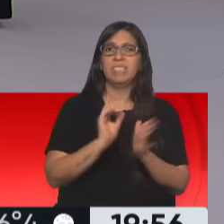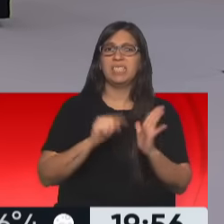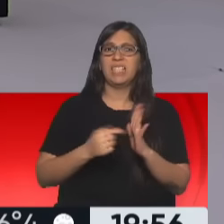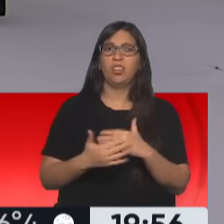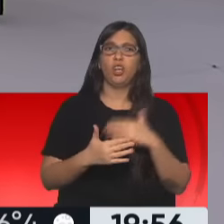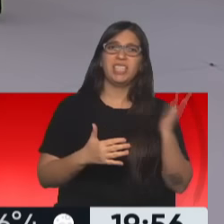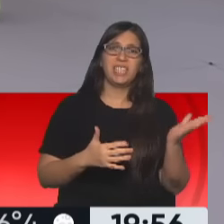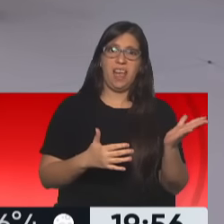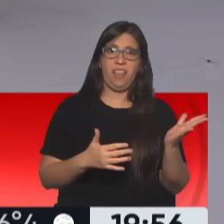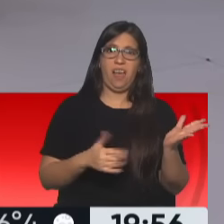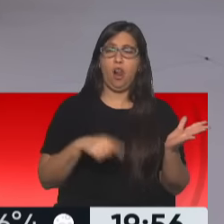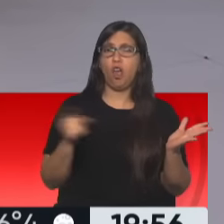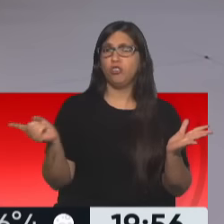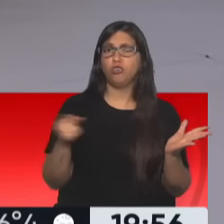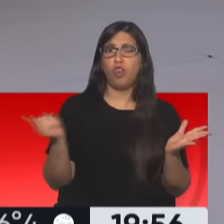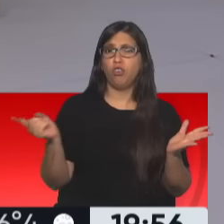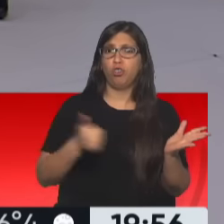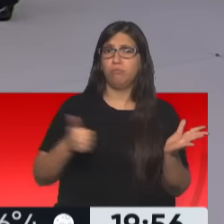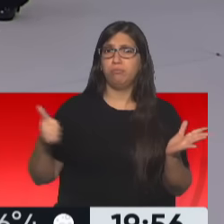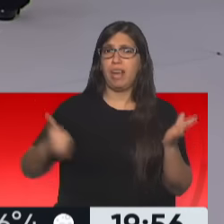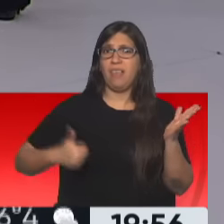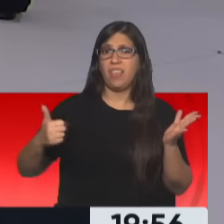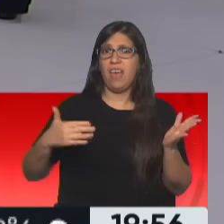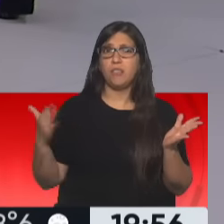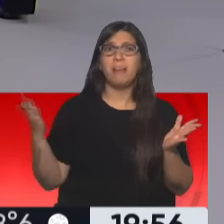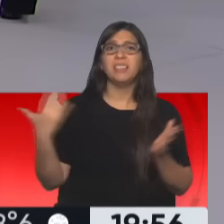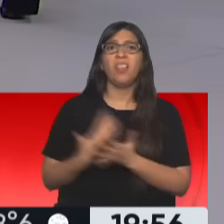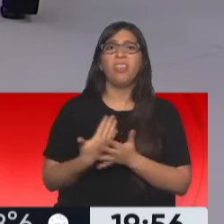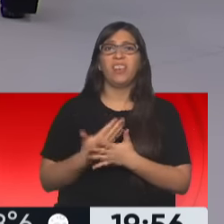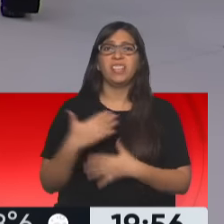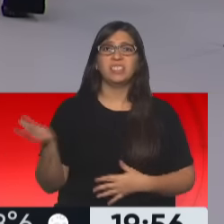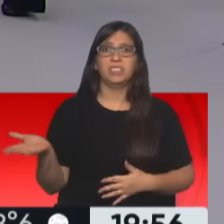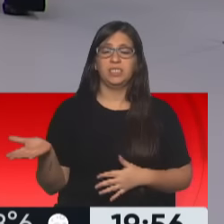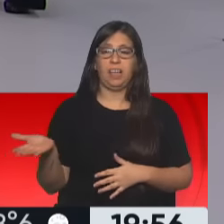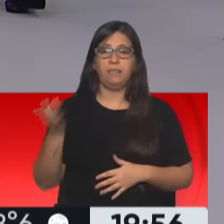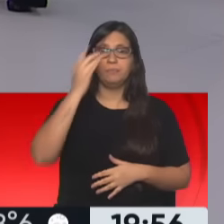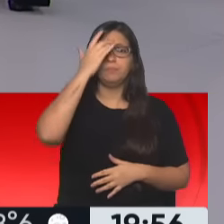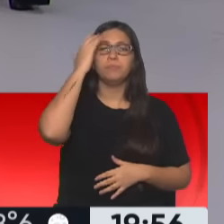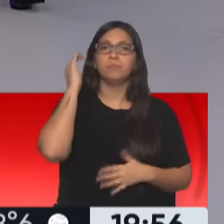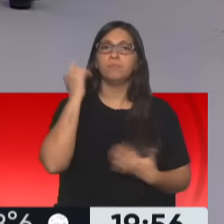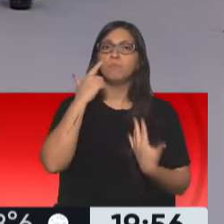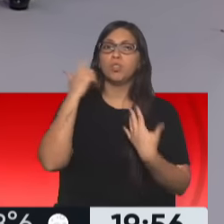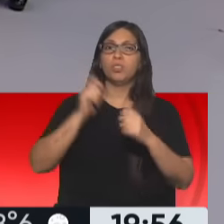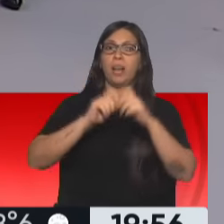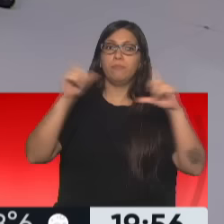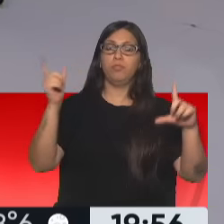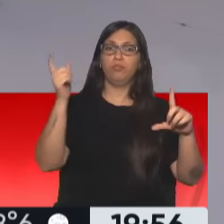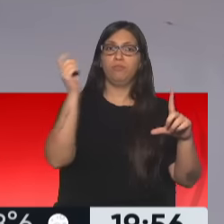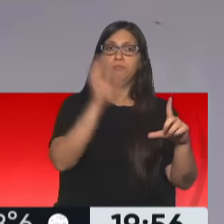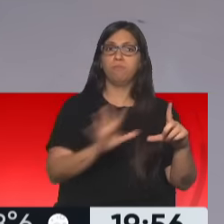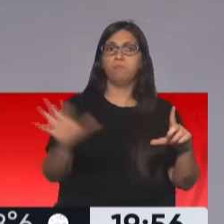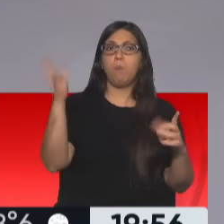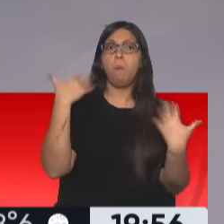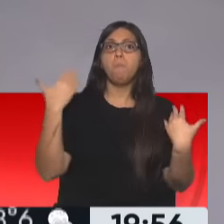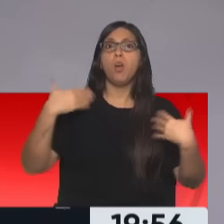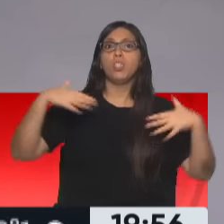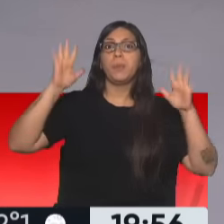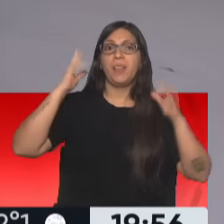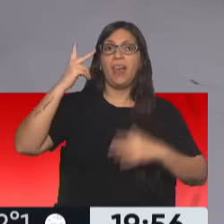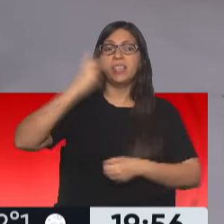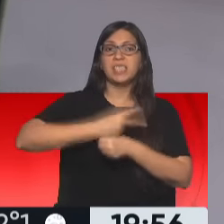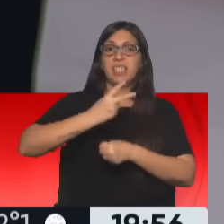o a la izquierda y el resto de los candidatos están más a la derecha. De hecho, acá estamos compartiendo cuáles son las posibilidades del balotaje,